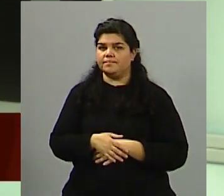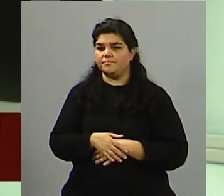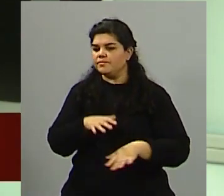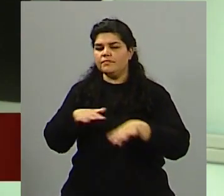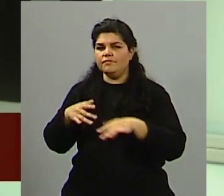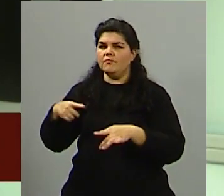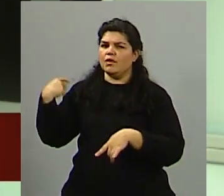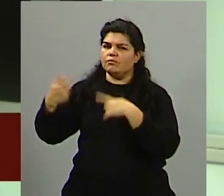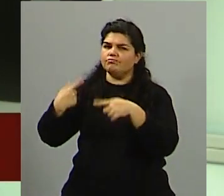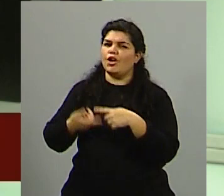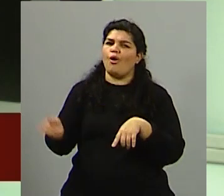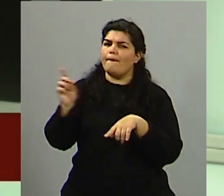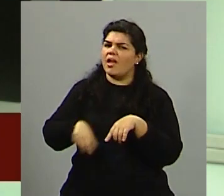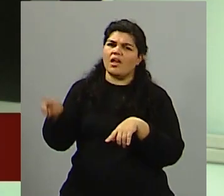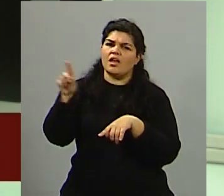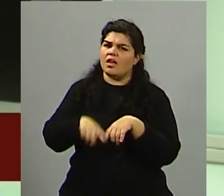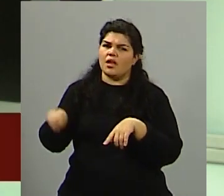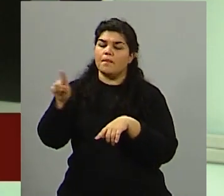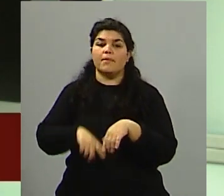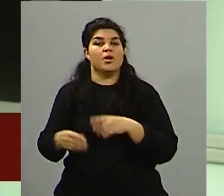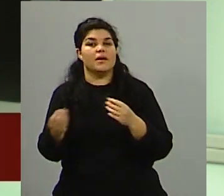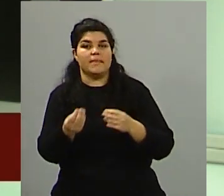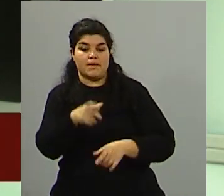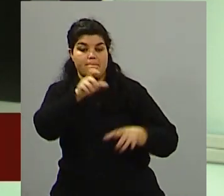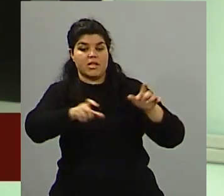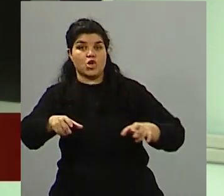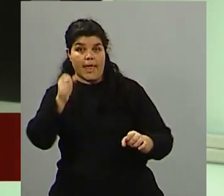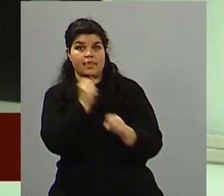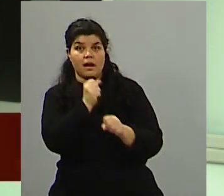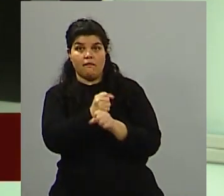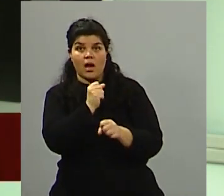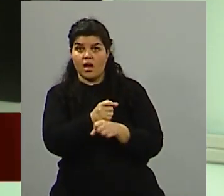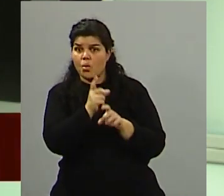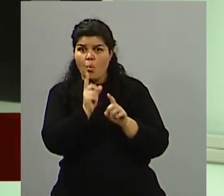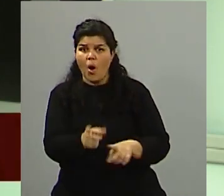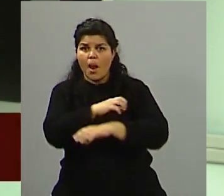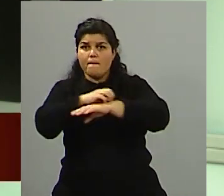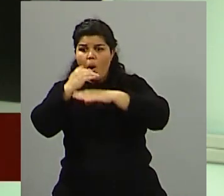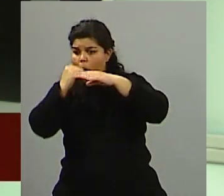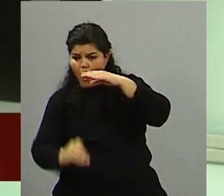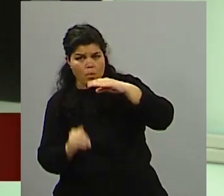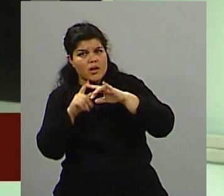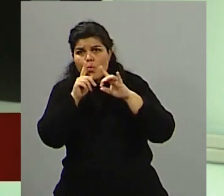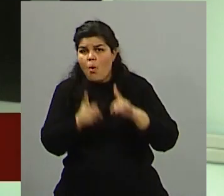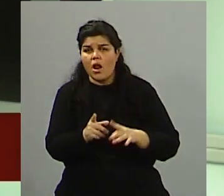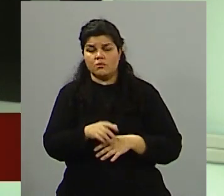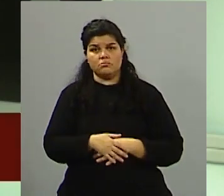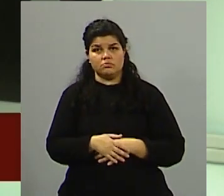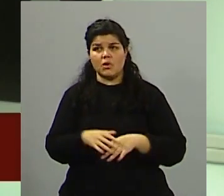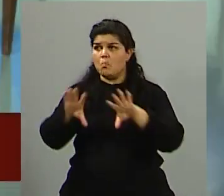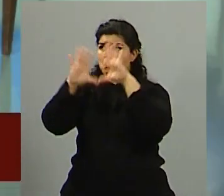oportunidad, pero se da este fenómeno de trabajadores pobres en la Argentina. Y si comparamos con otras partes del mundo, pasa en otras partes del mundo esto de